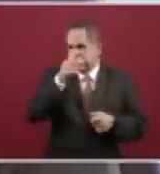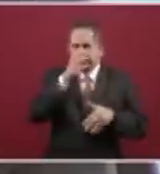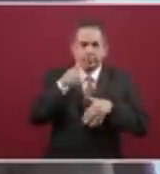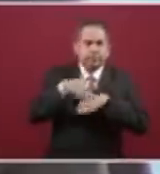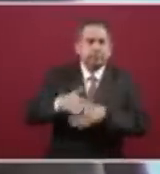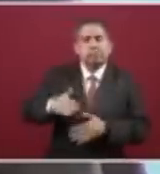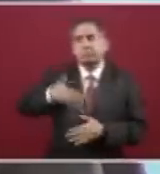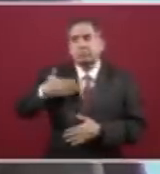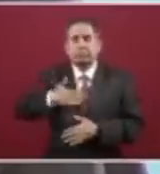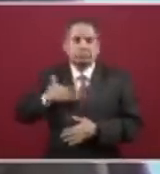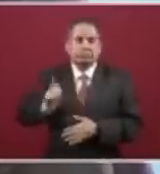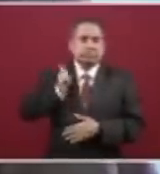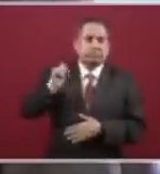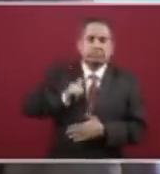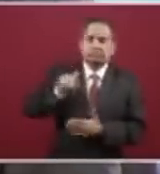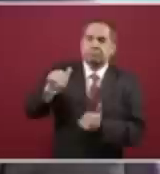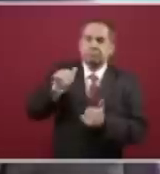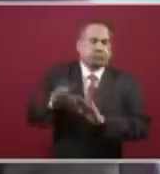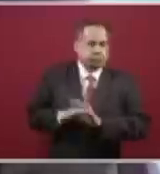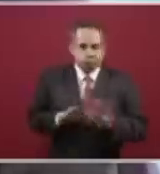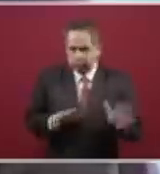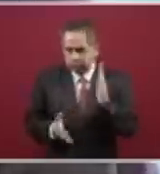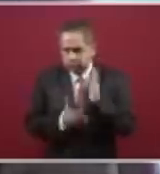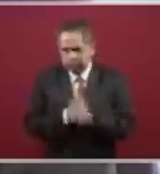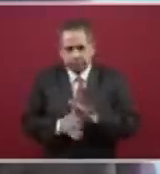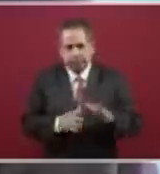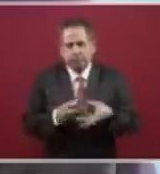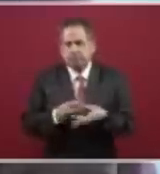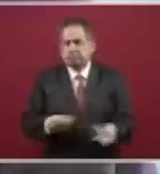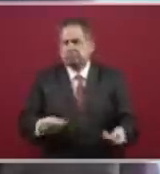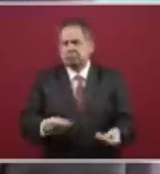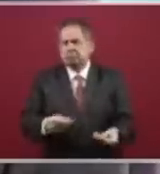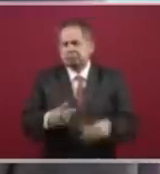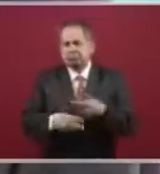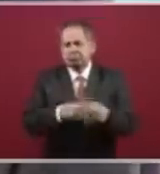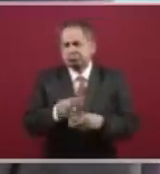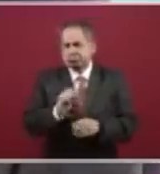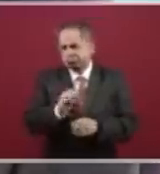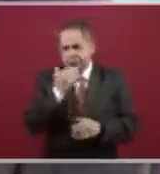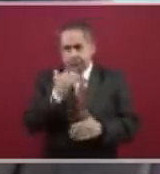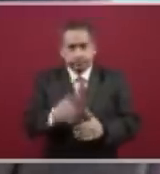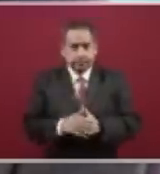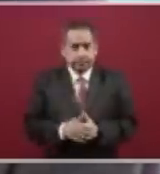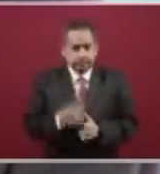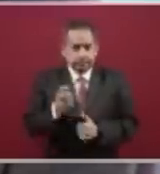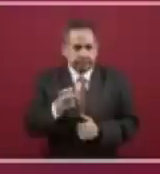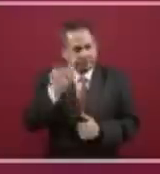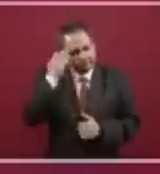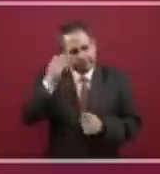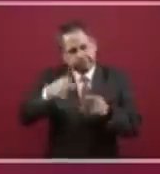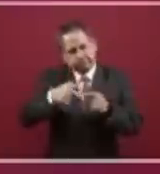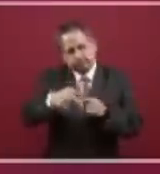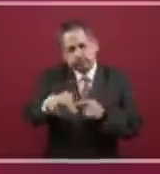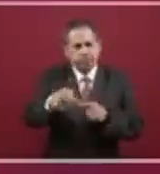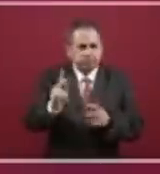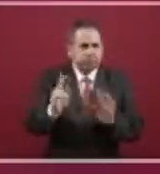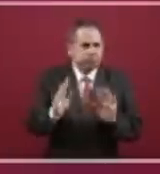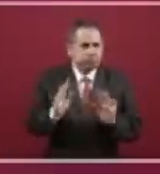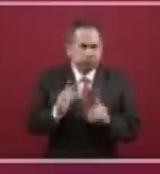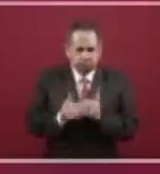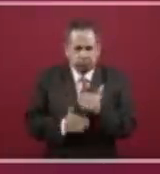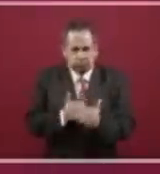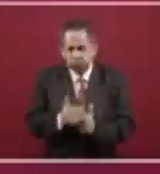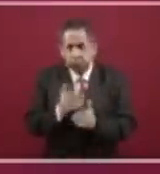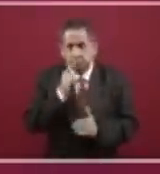como modus vivendi y se está resolviendo una parte de eso tomará un rato pero hemos ido a